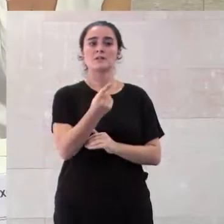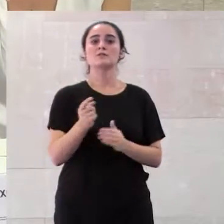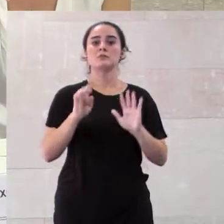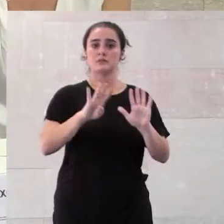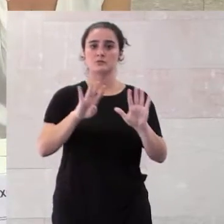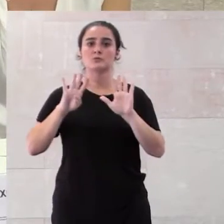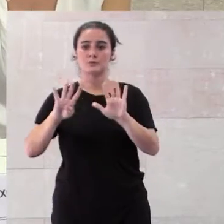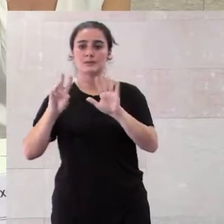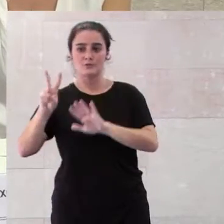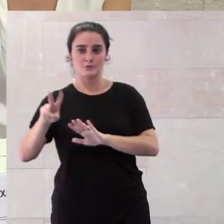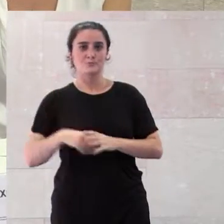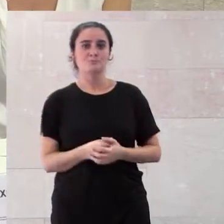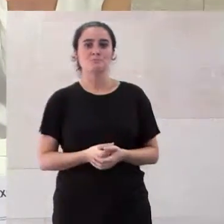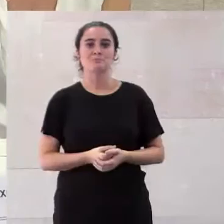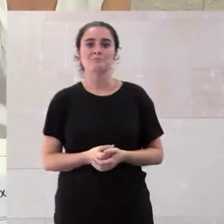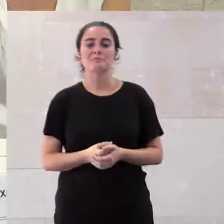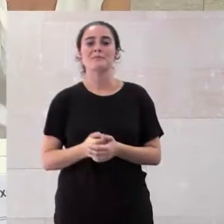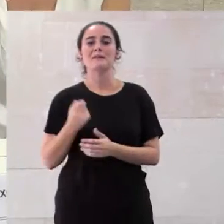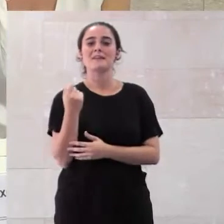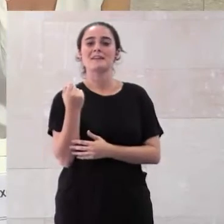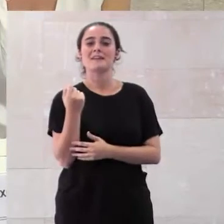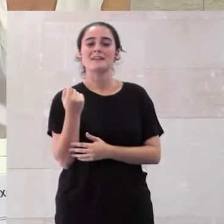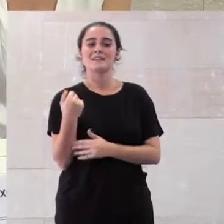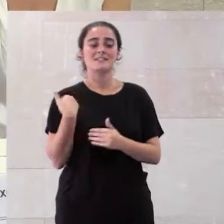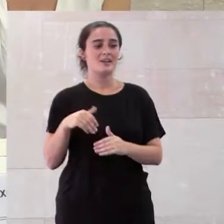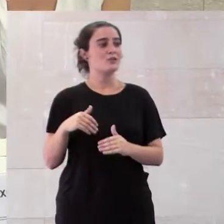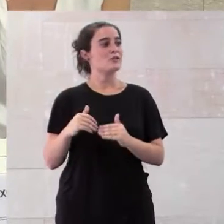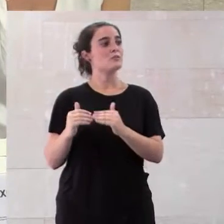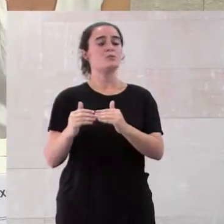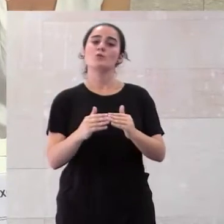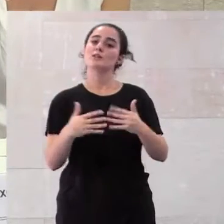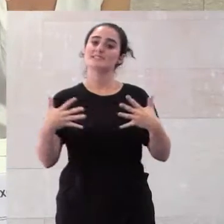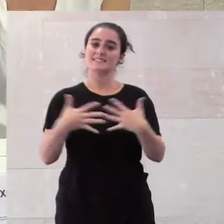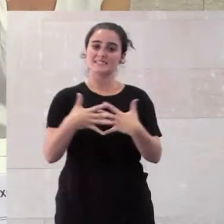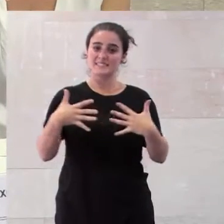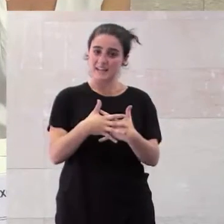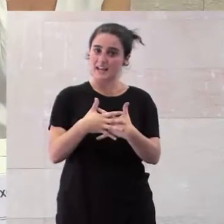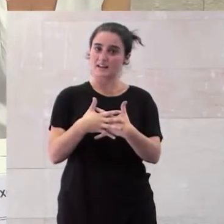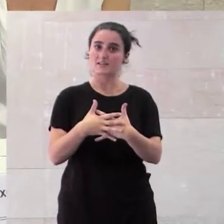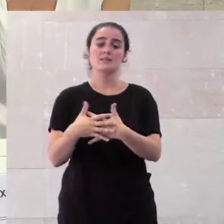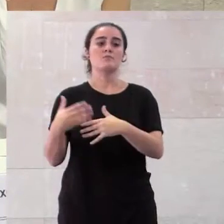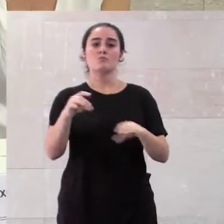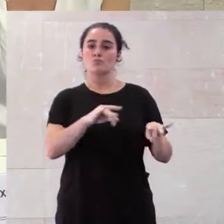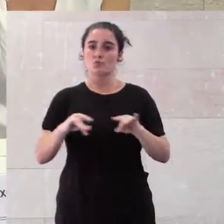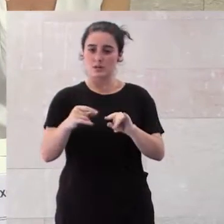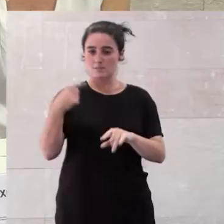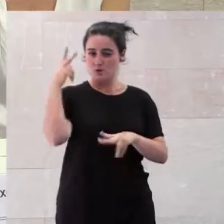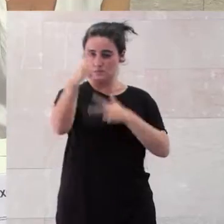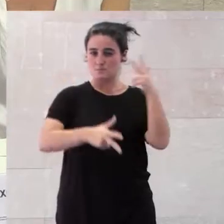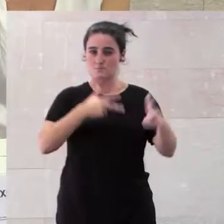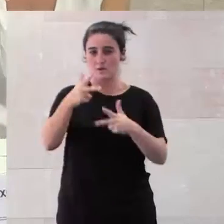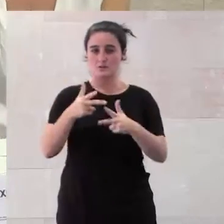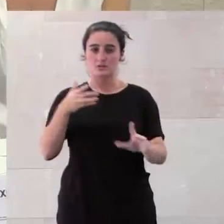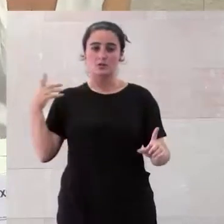En 2005 se crea la Ley de Igualdad de Hombres y Mujeres y Berdin Sarea, la Red de Municipios Vascos por la Igualdad y contra la Violencia hacia